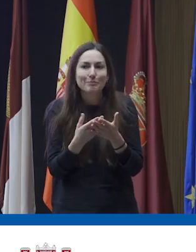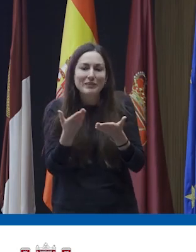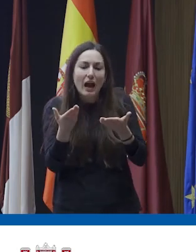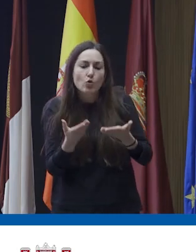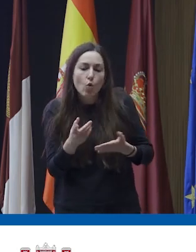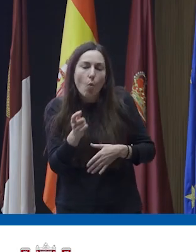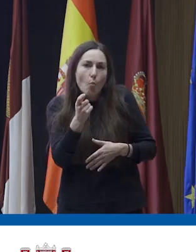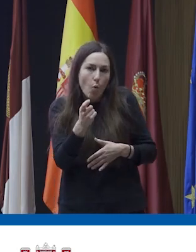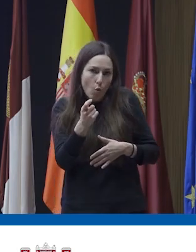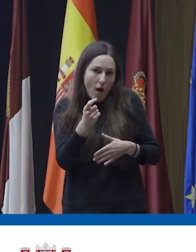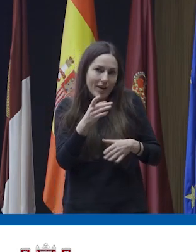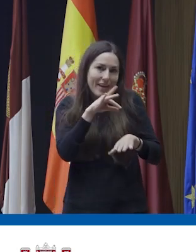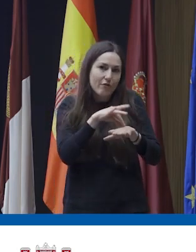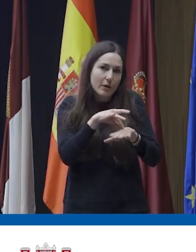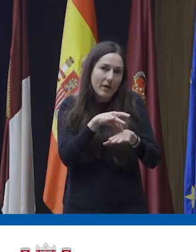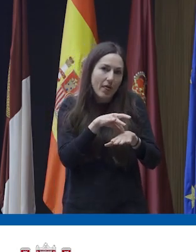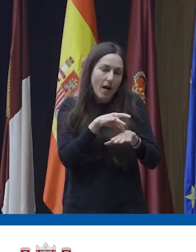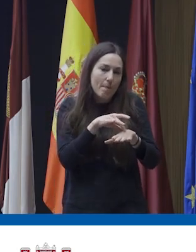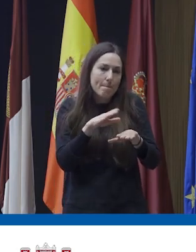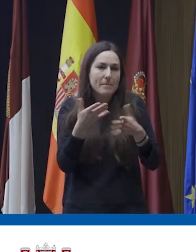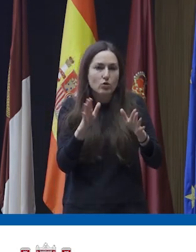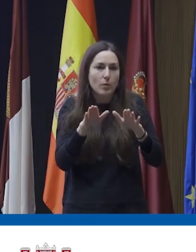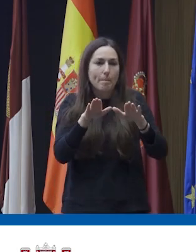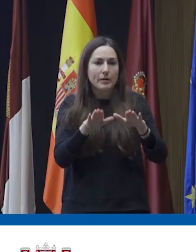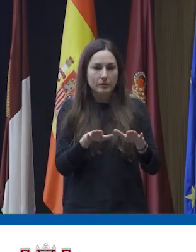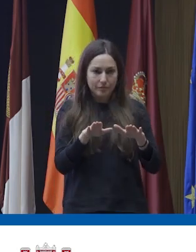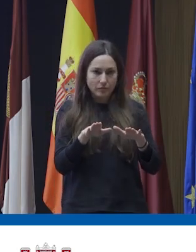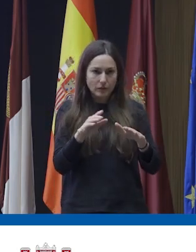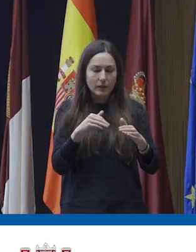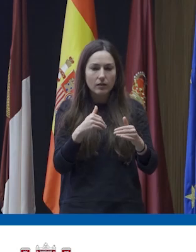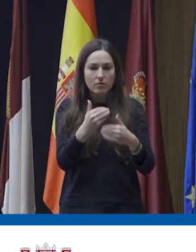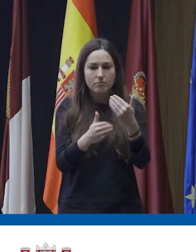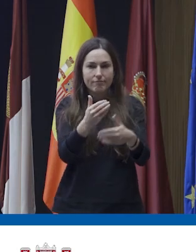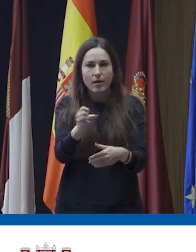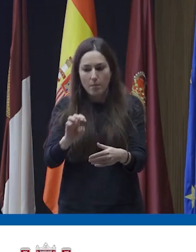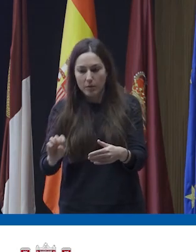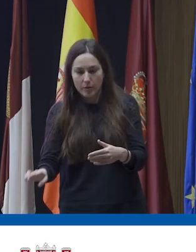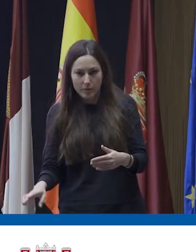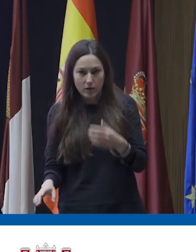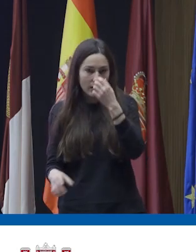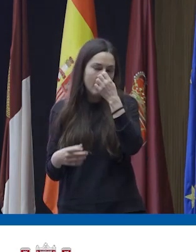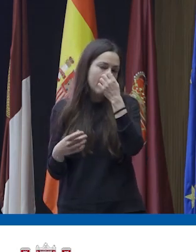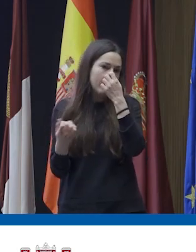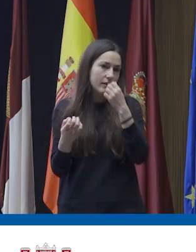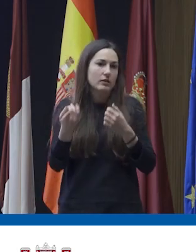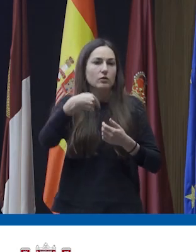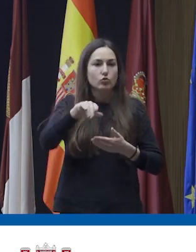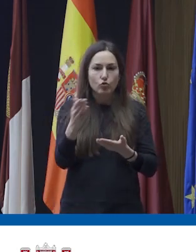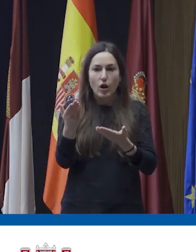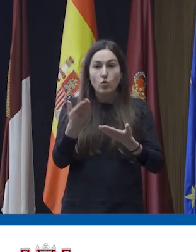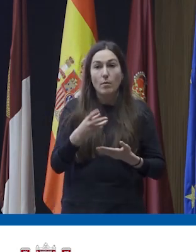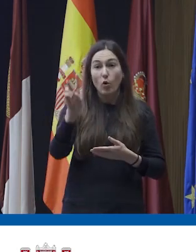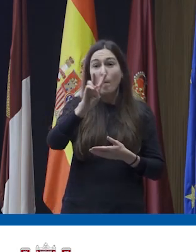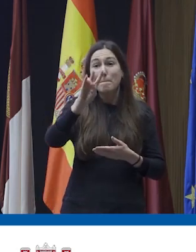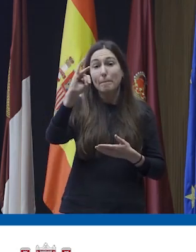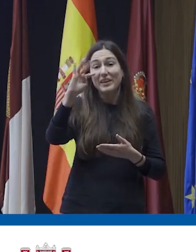reducción de la progresión de la enfermedad durante 4 o 5 años. Es decir, si nosotros ayudamos al reciclaje de esa retina con esas vitaminas,